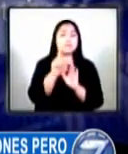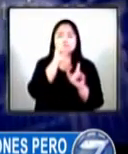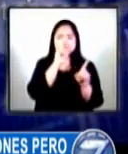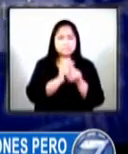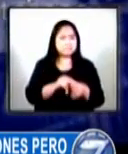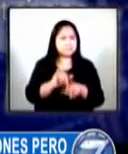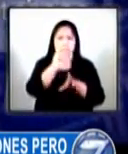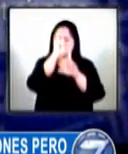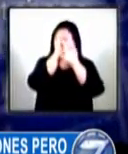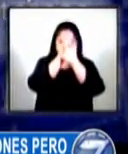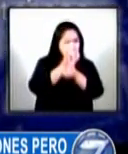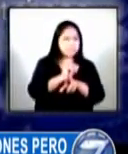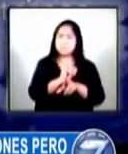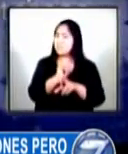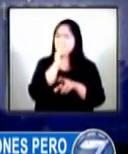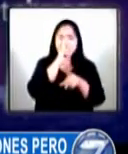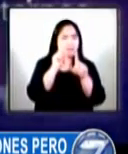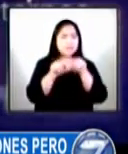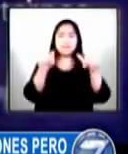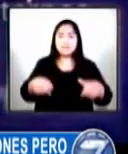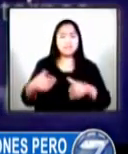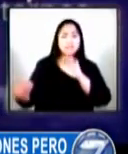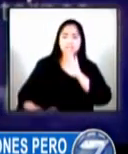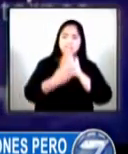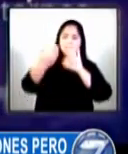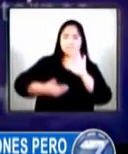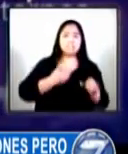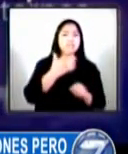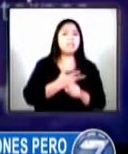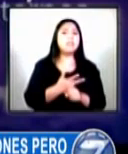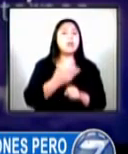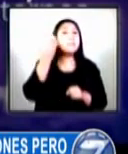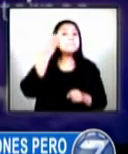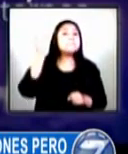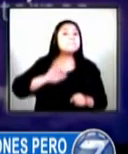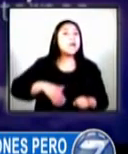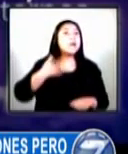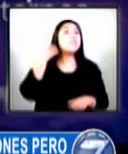a la normativa que se comete hoy contra Guatemala, mañana puede